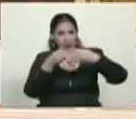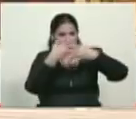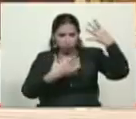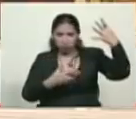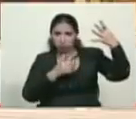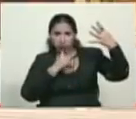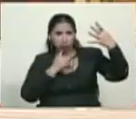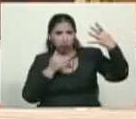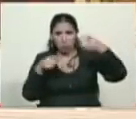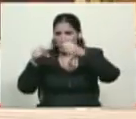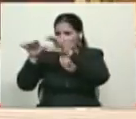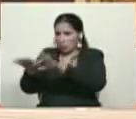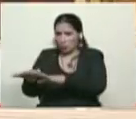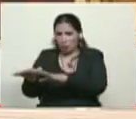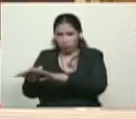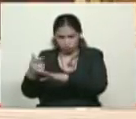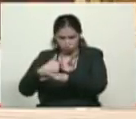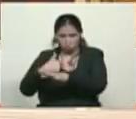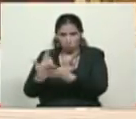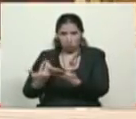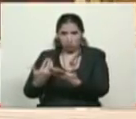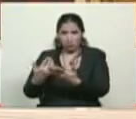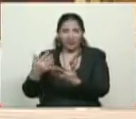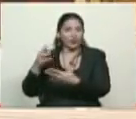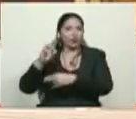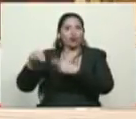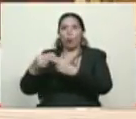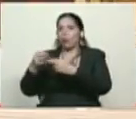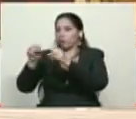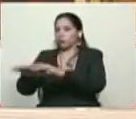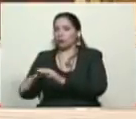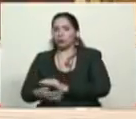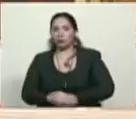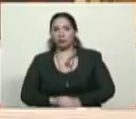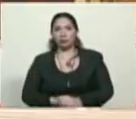No he abandonado el cargo, ni lo abandonaré.